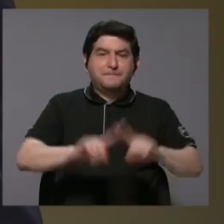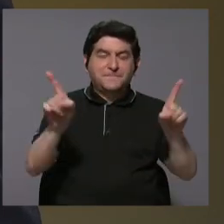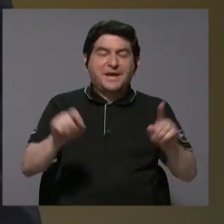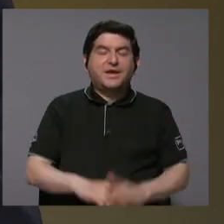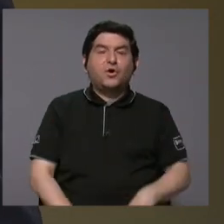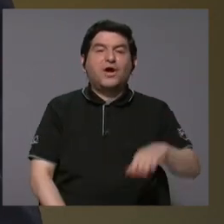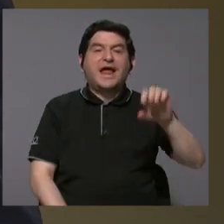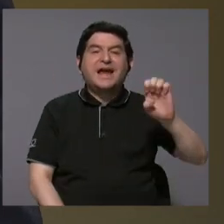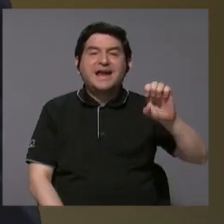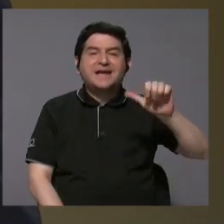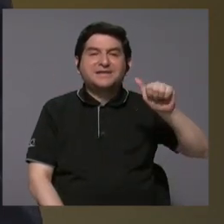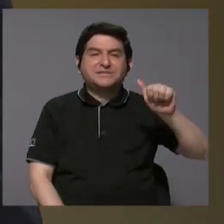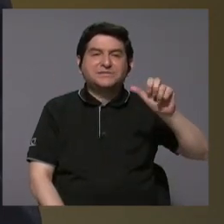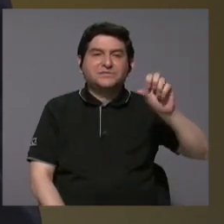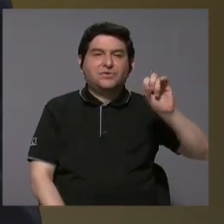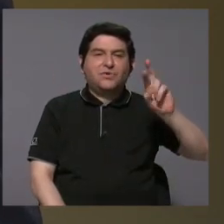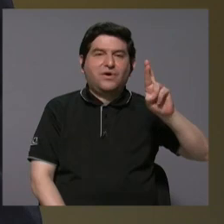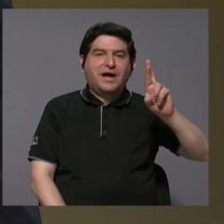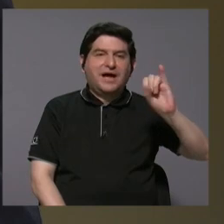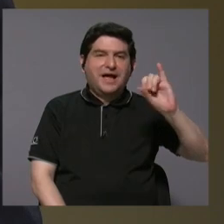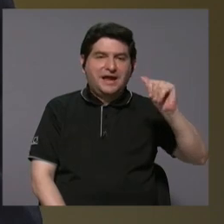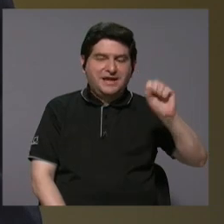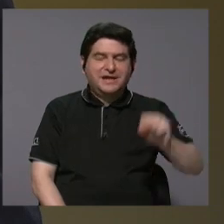Ernesto Arias, que fue el cofundador,